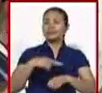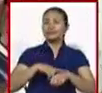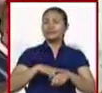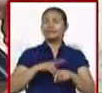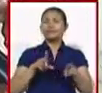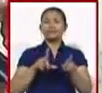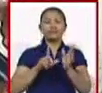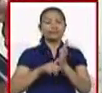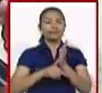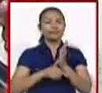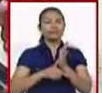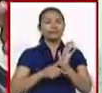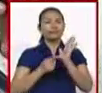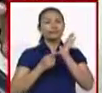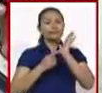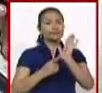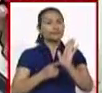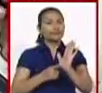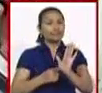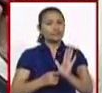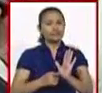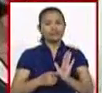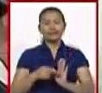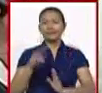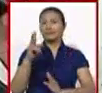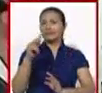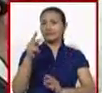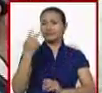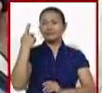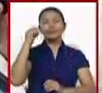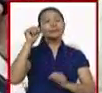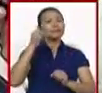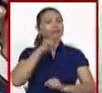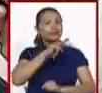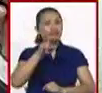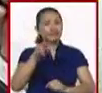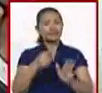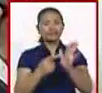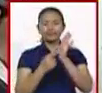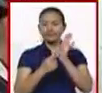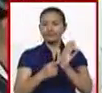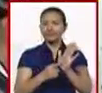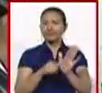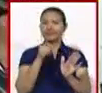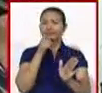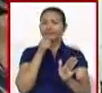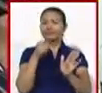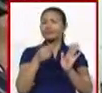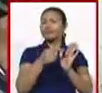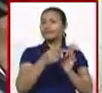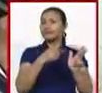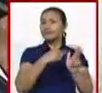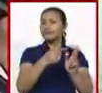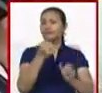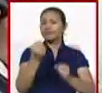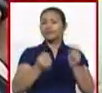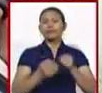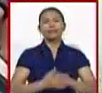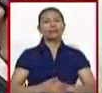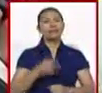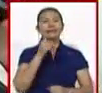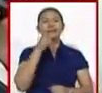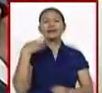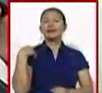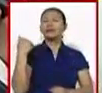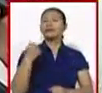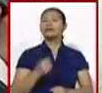Y nuevamente aprovecho las cámaras de la prensa para que puedan mostrar al público estos vehículos y